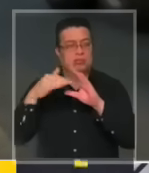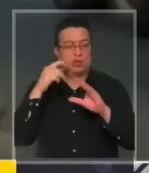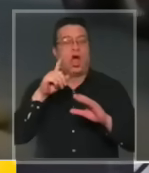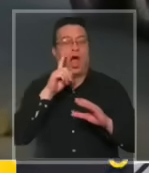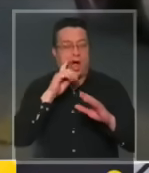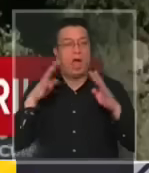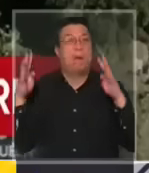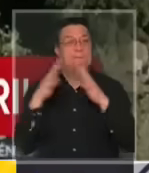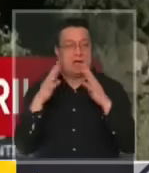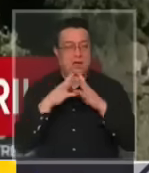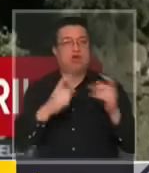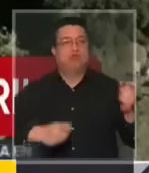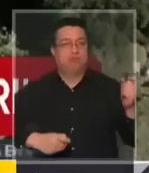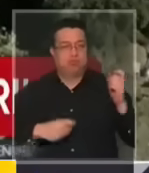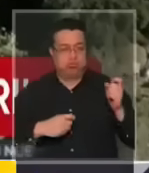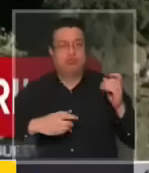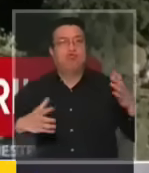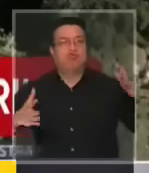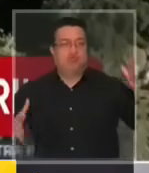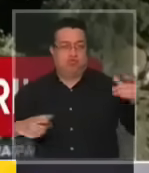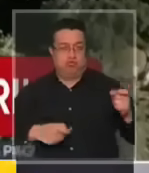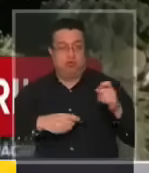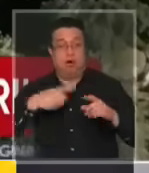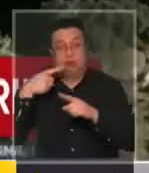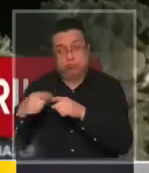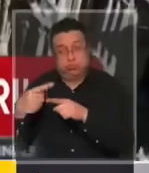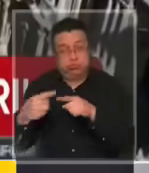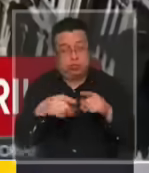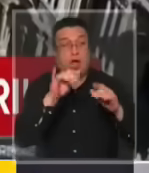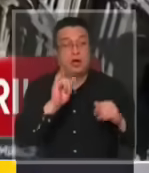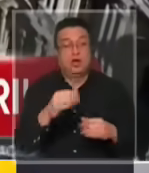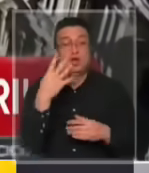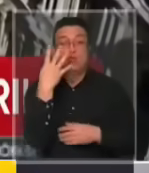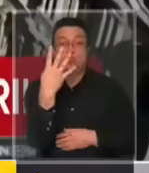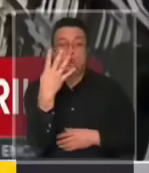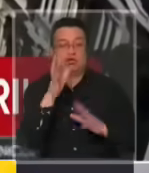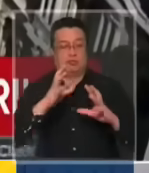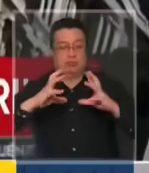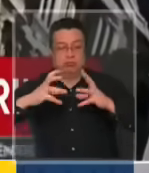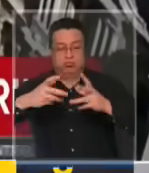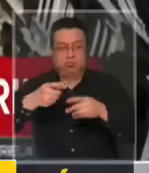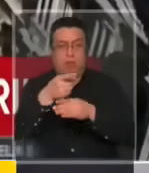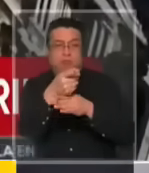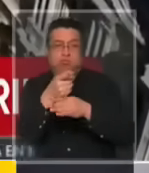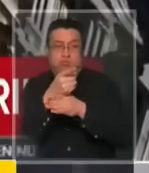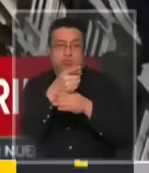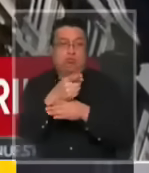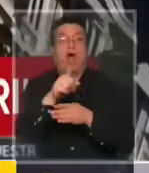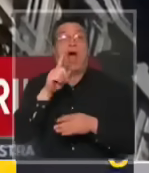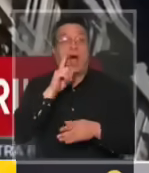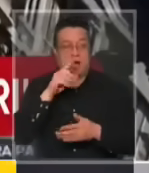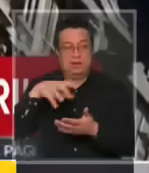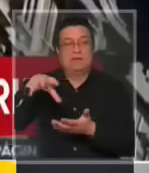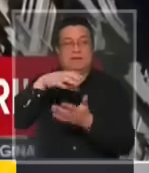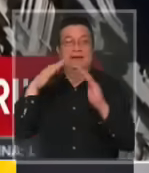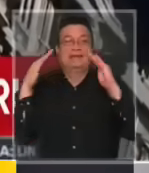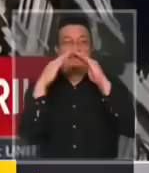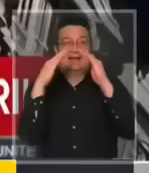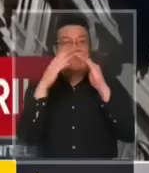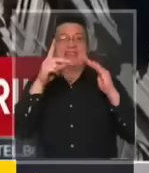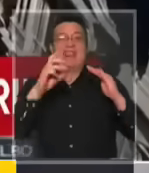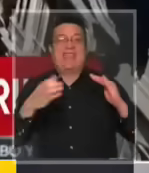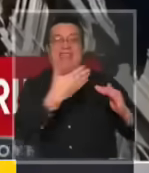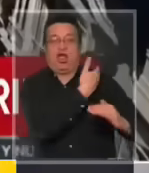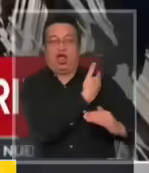bastante armado con armas de grueso calibre y al menos como unas 4 tanquetas que estaban en Plaza Murillo, donde está el Palacio de Gobierno y